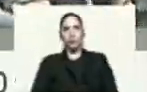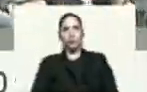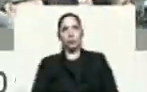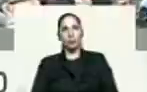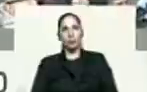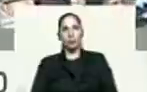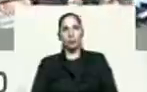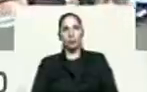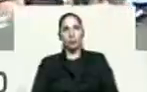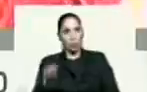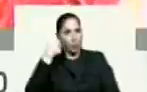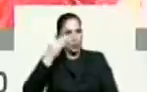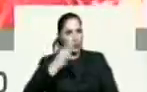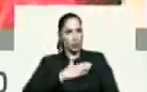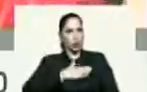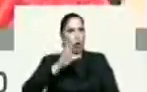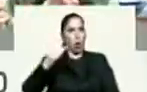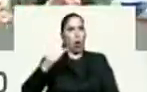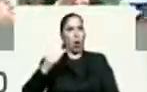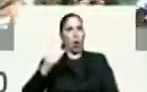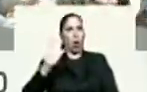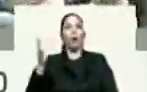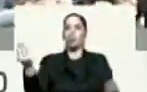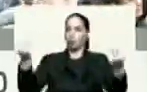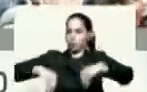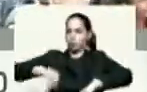Yo pensé que era yo solo. ¿Estamos de acuerdo?